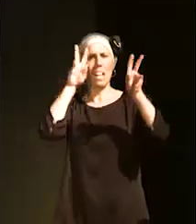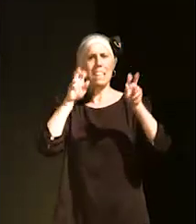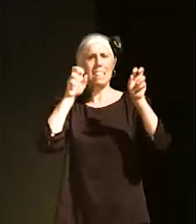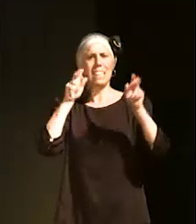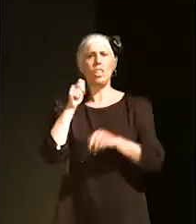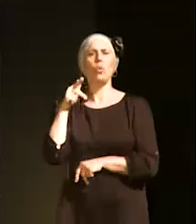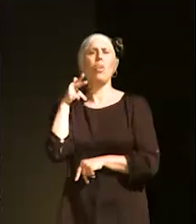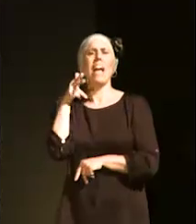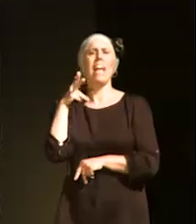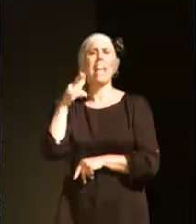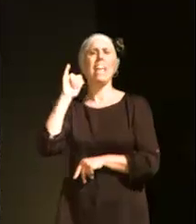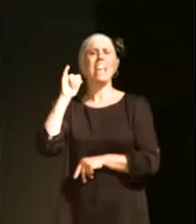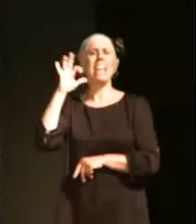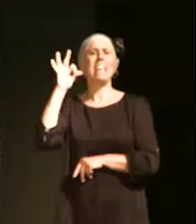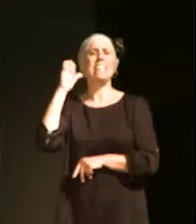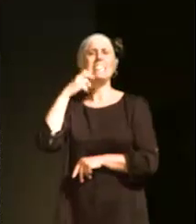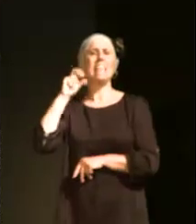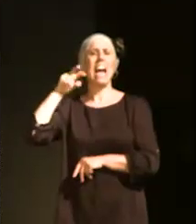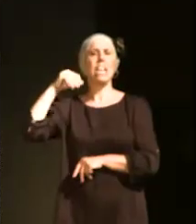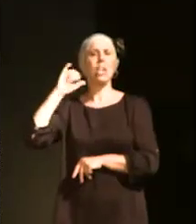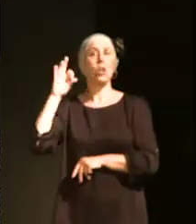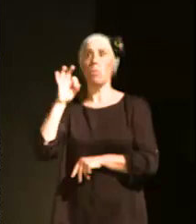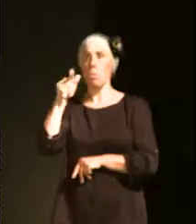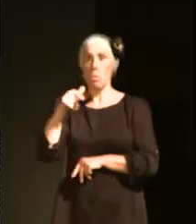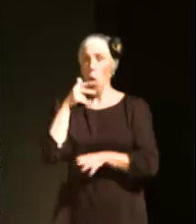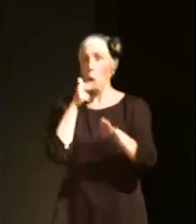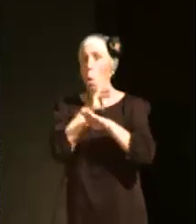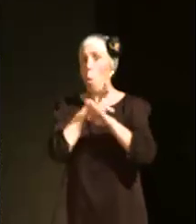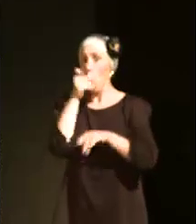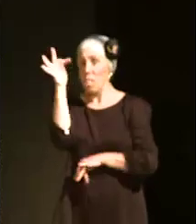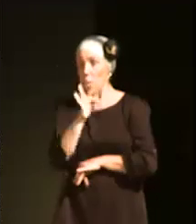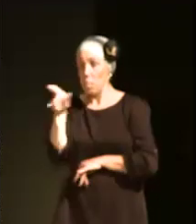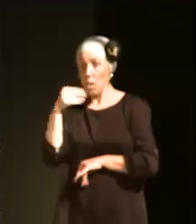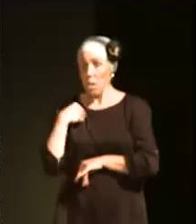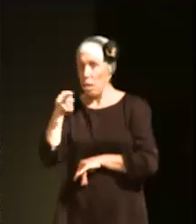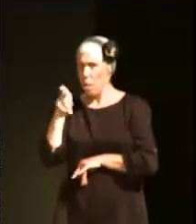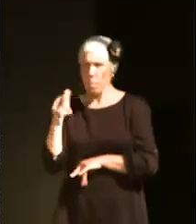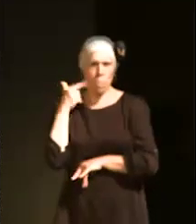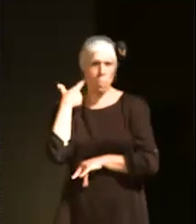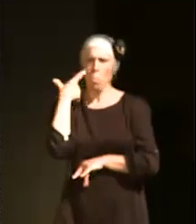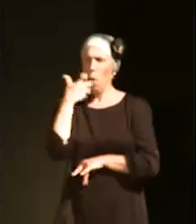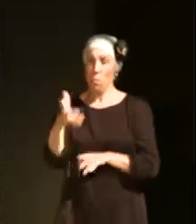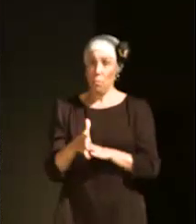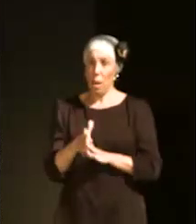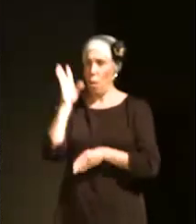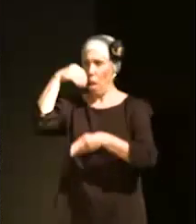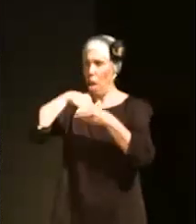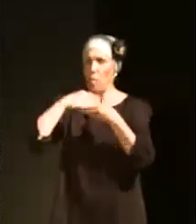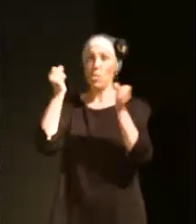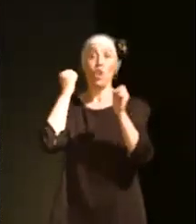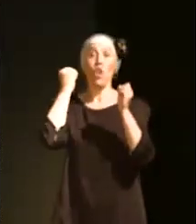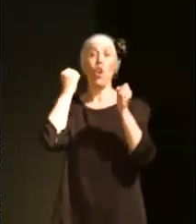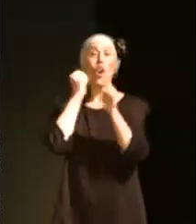más premiada de la historia del cine en guatemala y en donde el trabajo de maría es indispensable ella